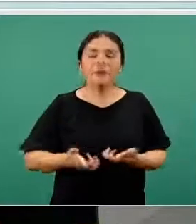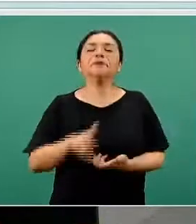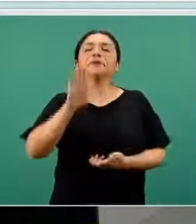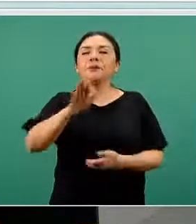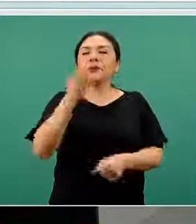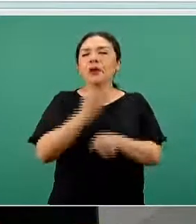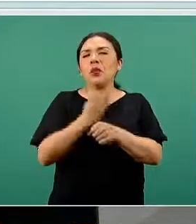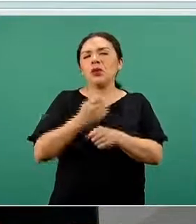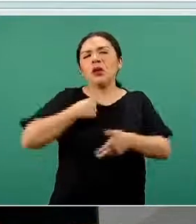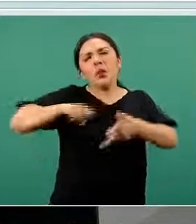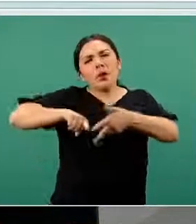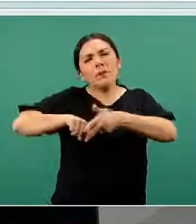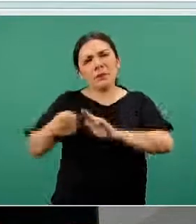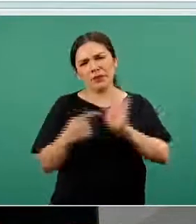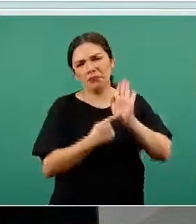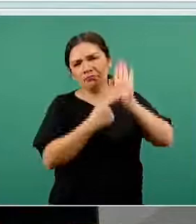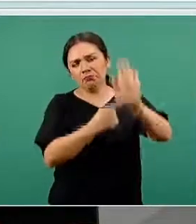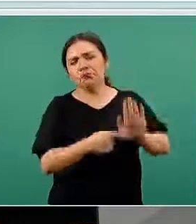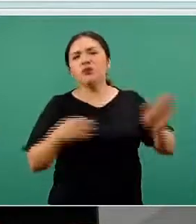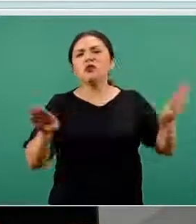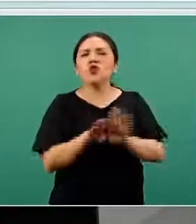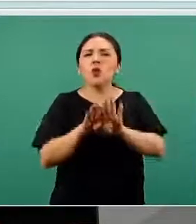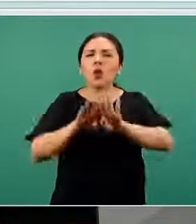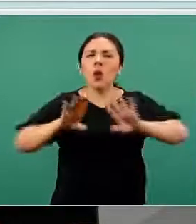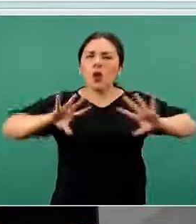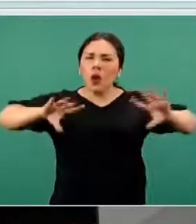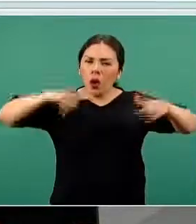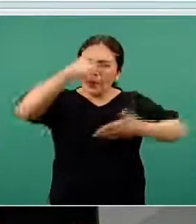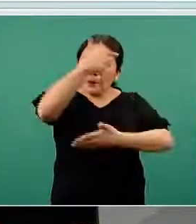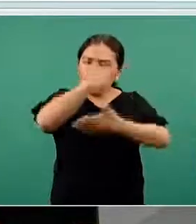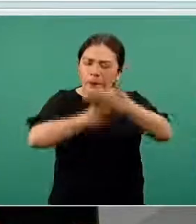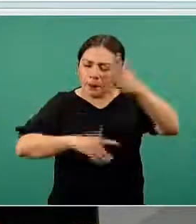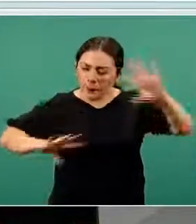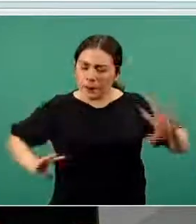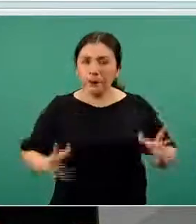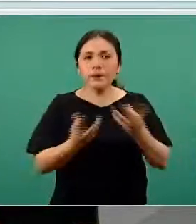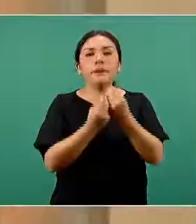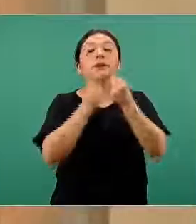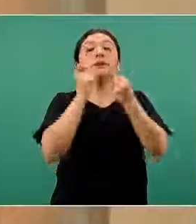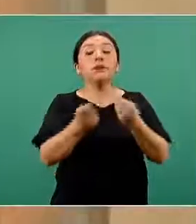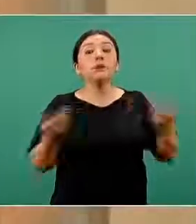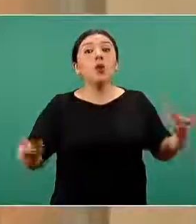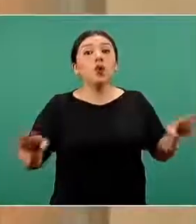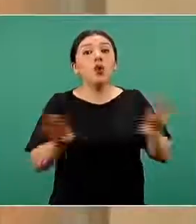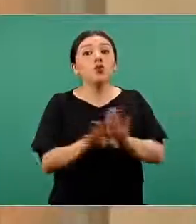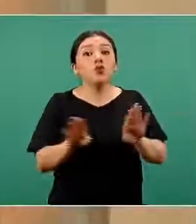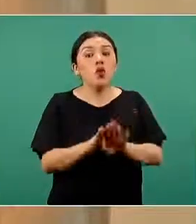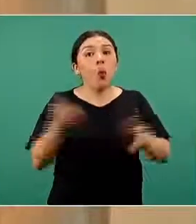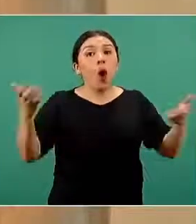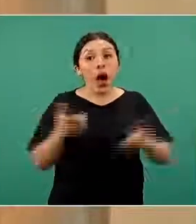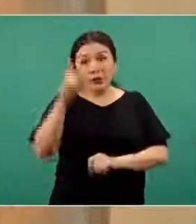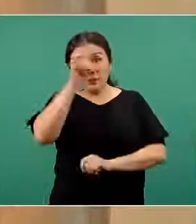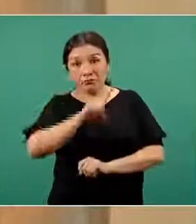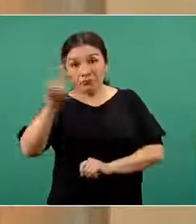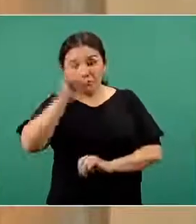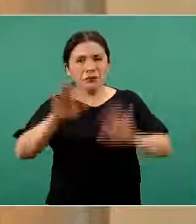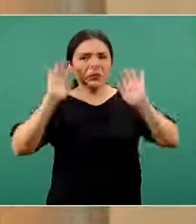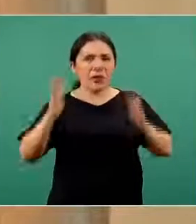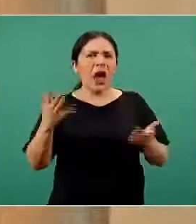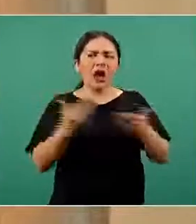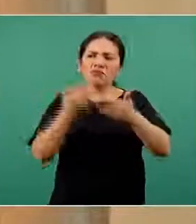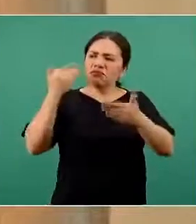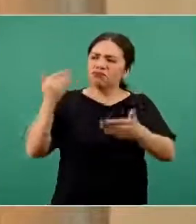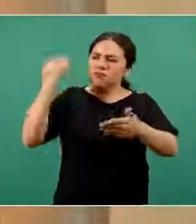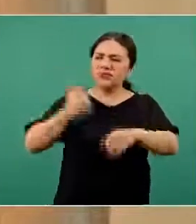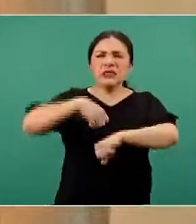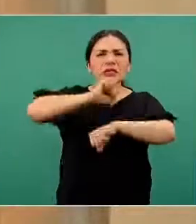a iniciar la presentación haciendo un recuento de cómo es que llegamos a esta recomendación. Llevamos muchas semanas